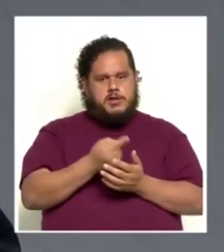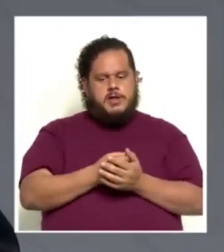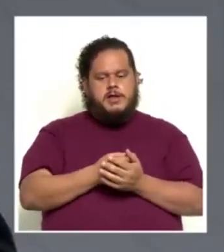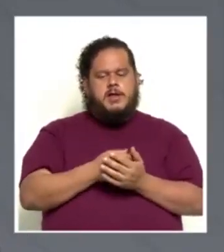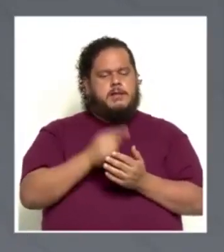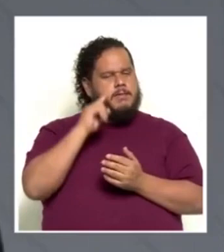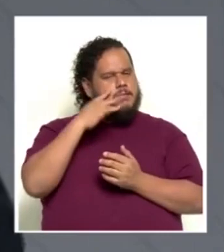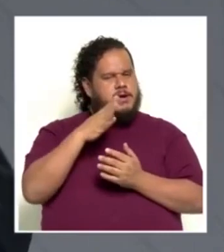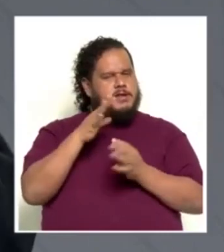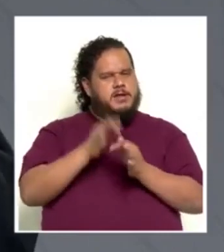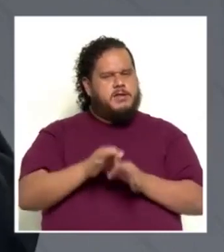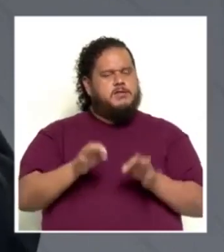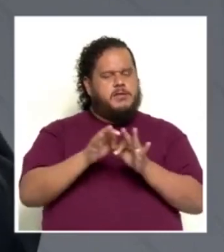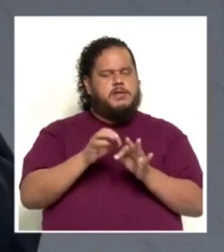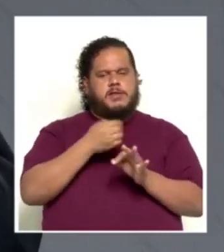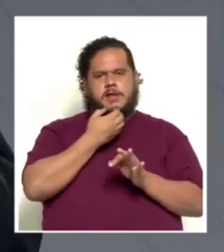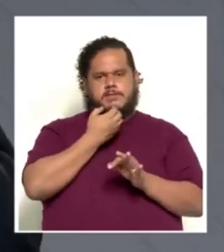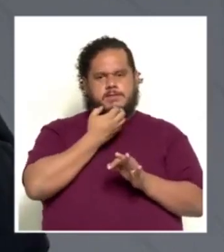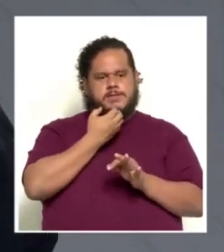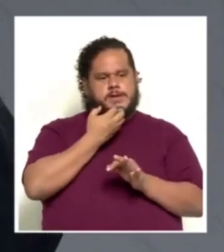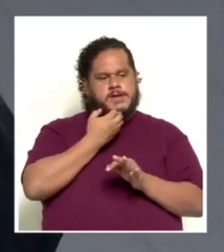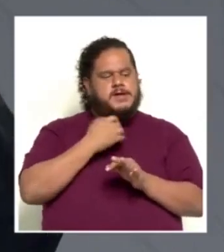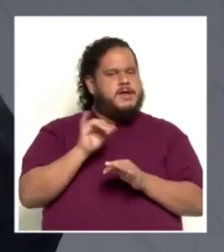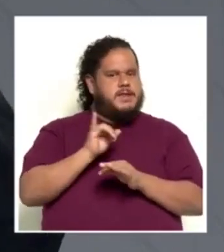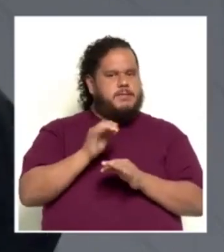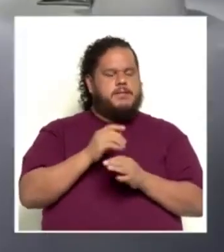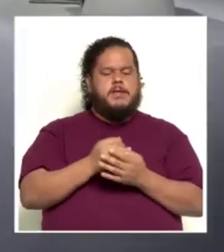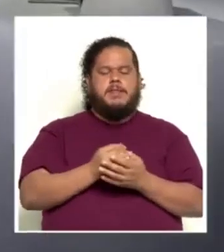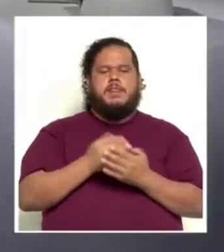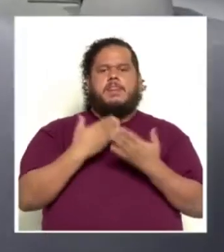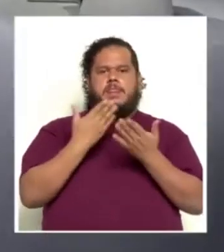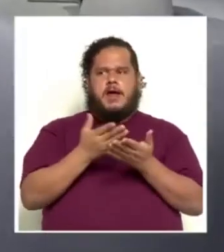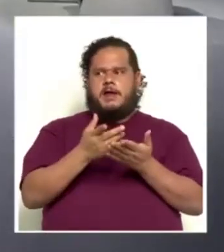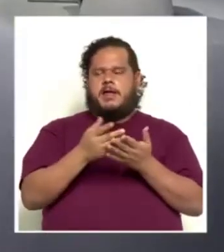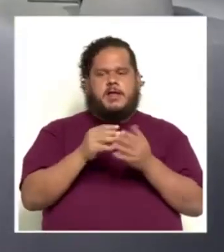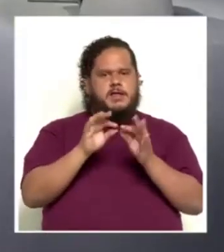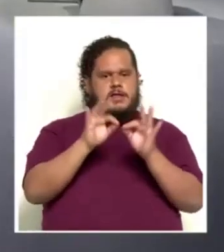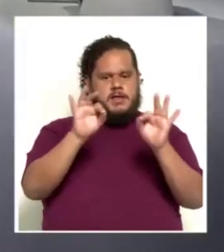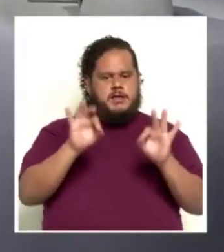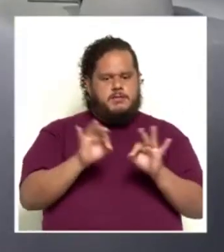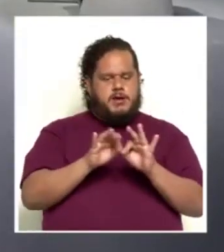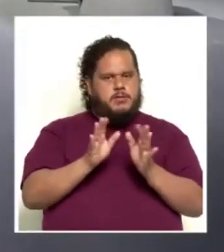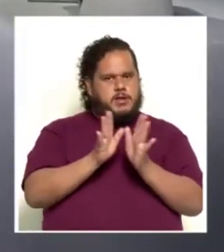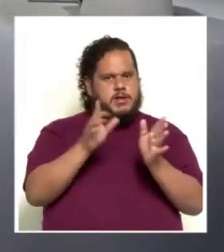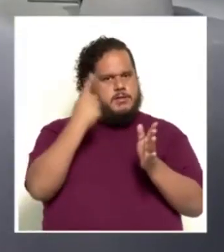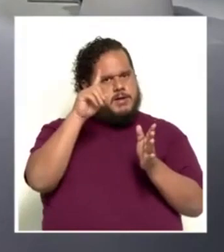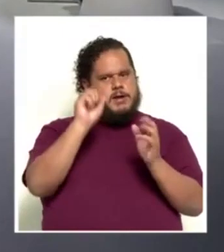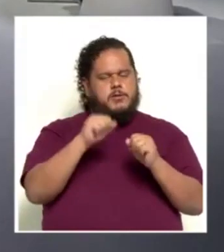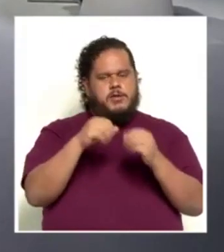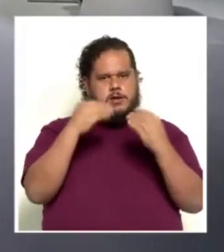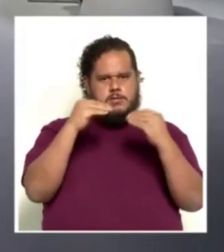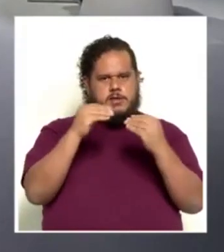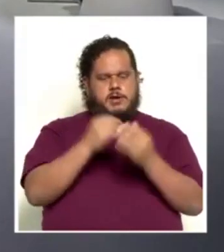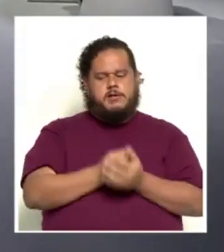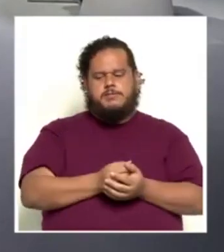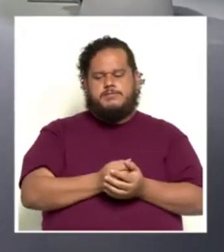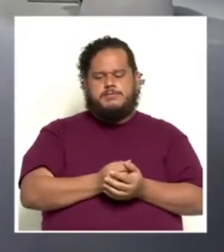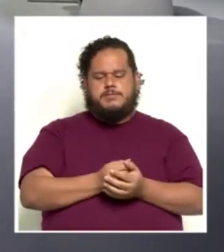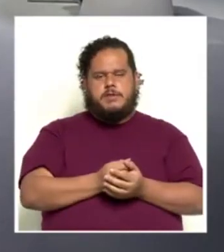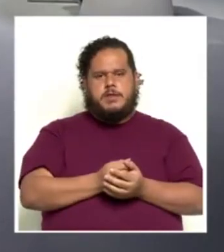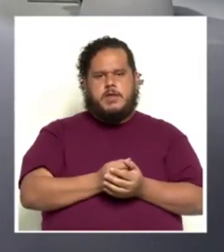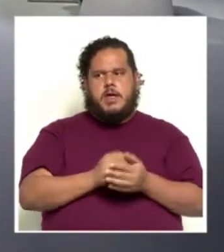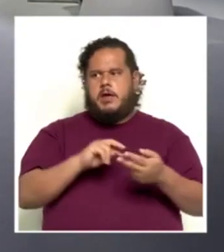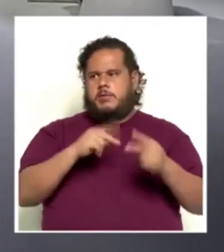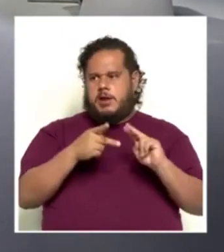que es fundamental también, digamos, darle ese marco general para poder entenderlo.